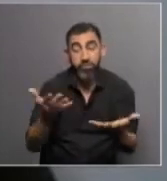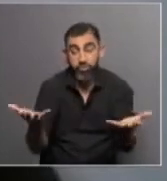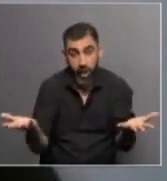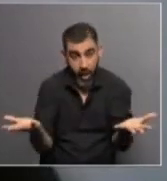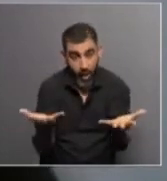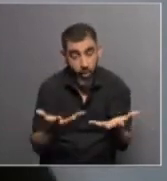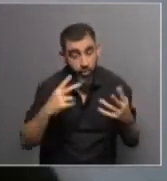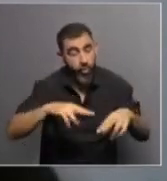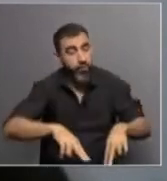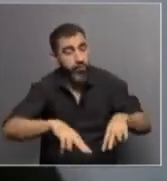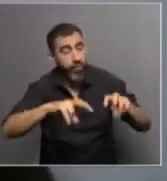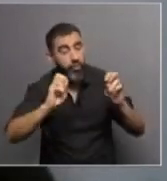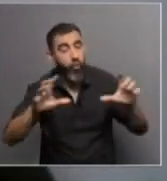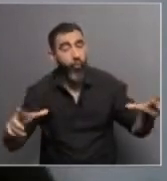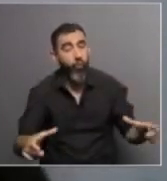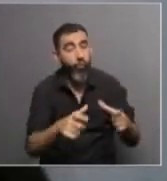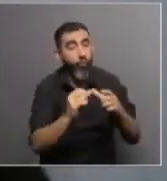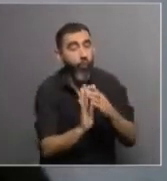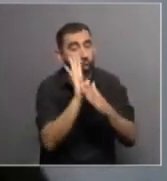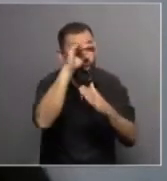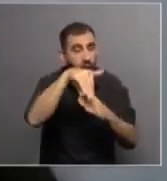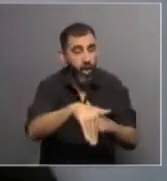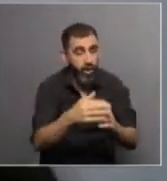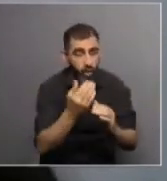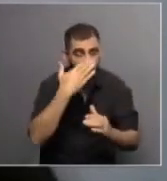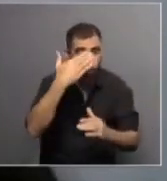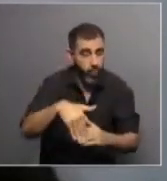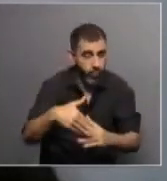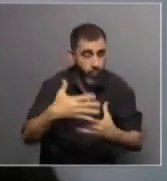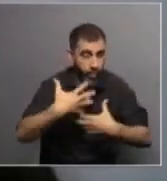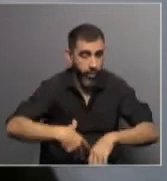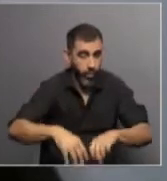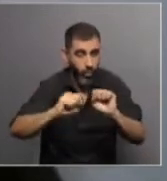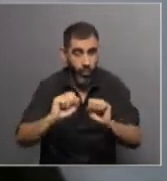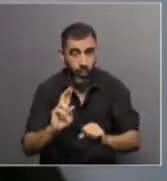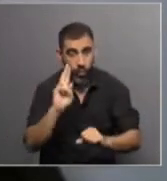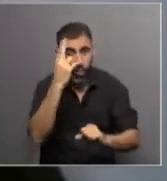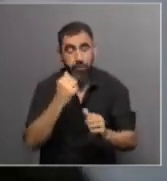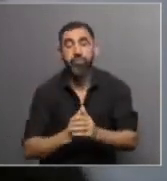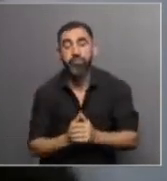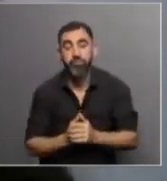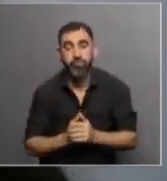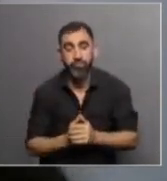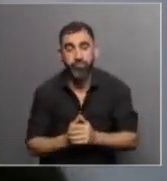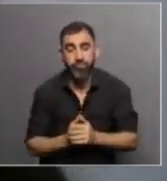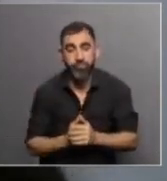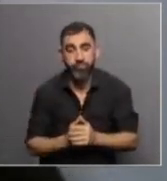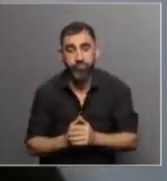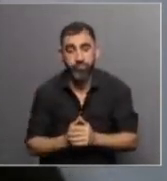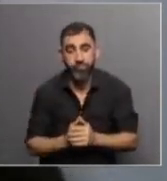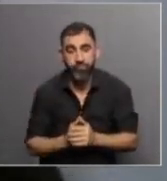encuentro estudiando lo que es el vulcanismo más reciente del Uruguay, y bueno, con más reciente,